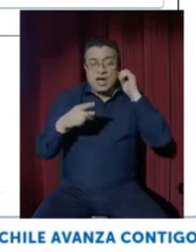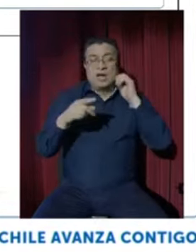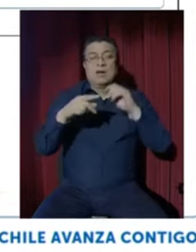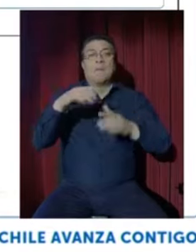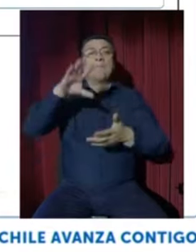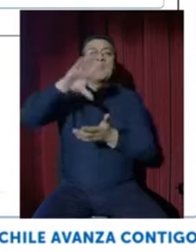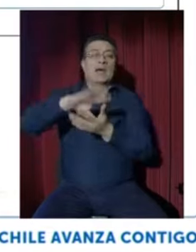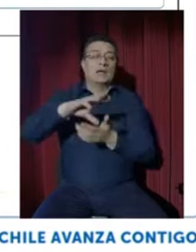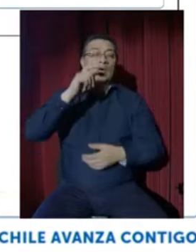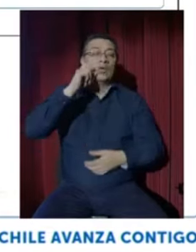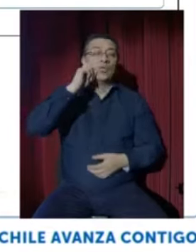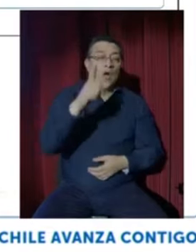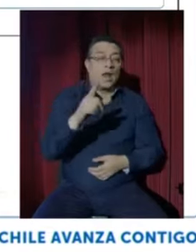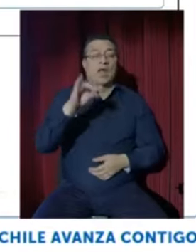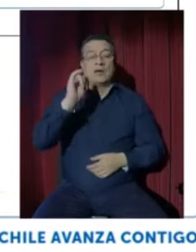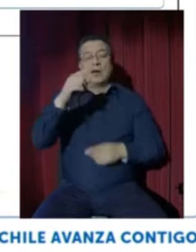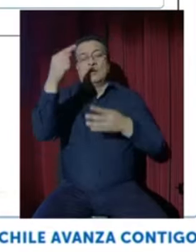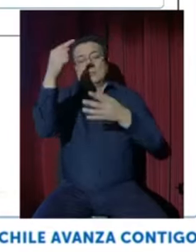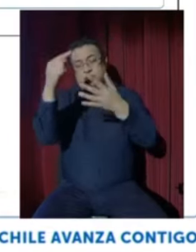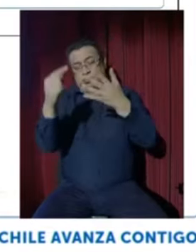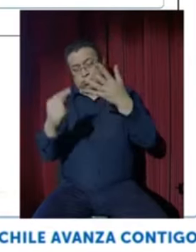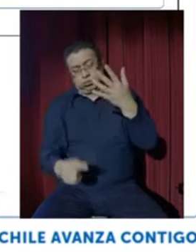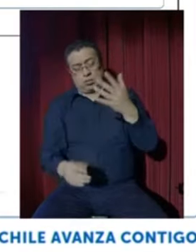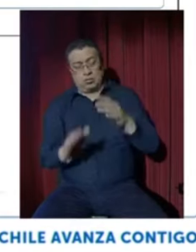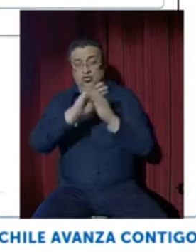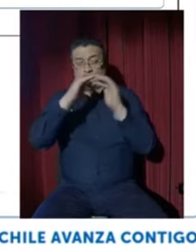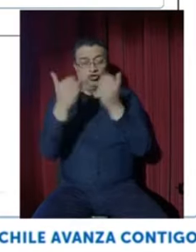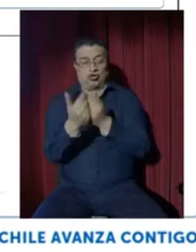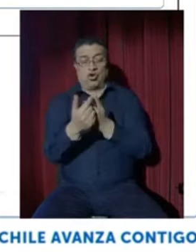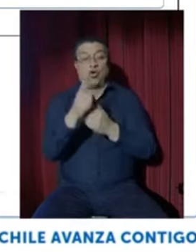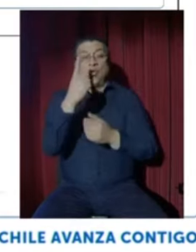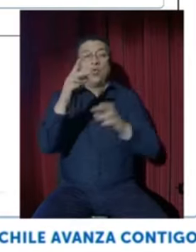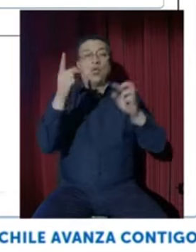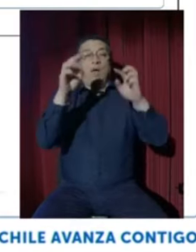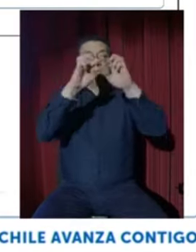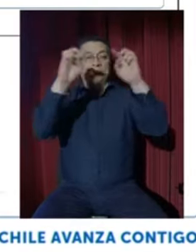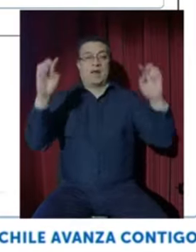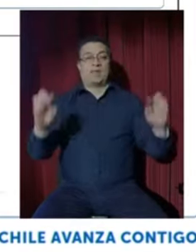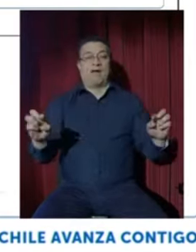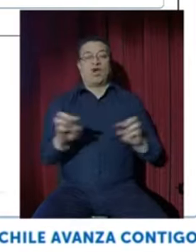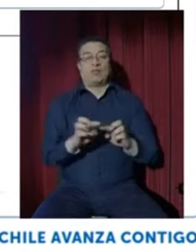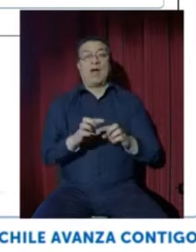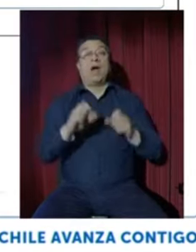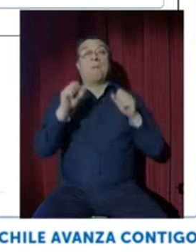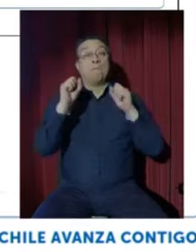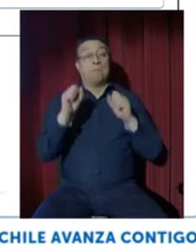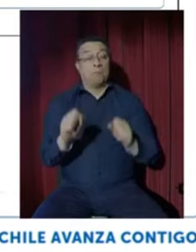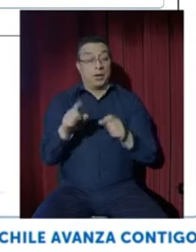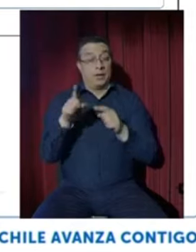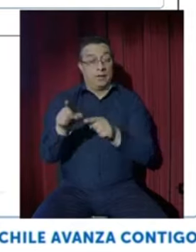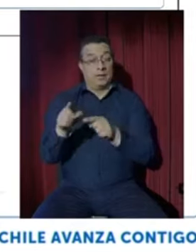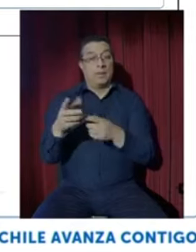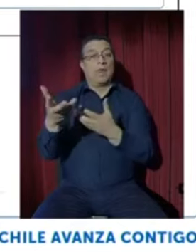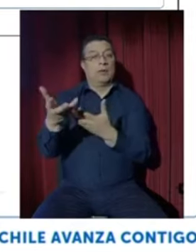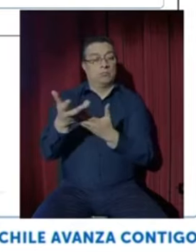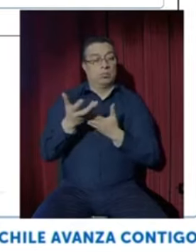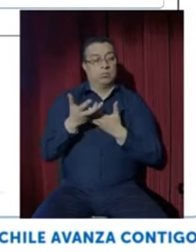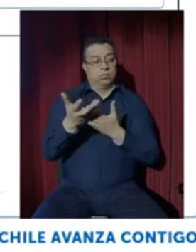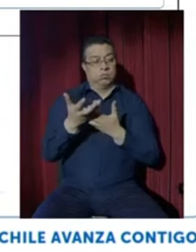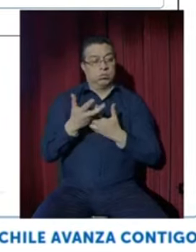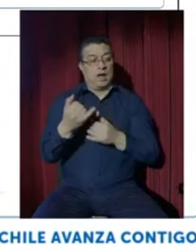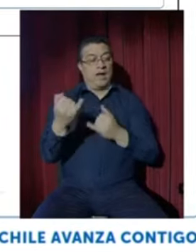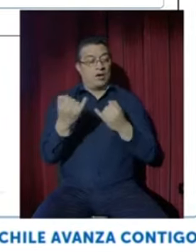eh etcétera todo en una sola plataforma también que nos pueda este dar